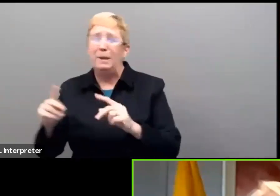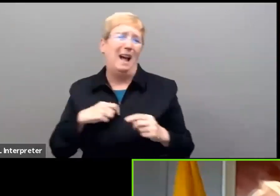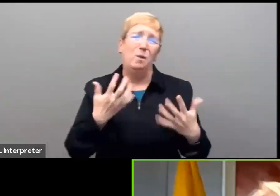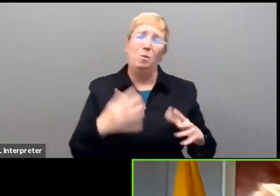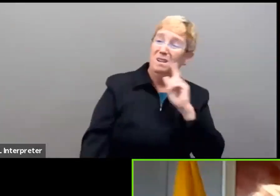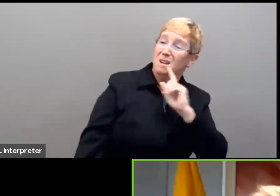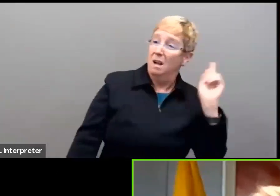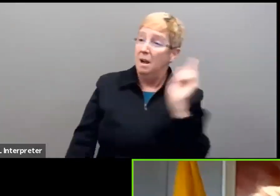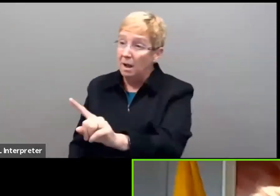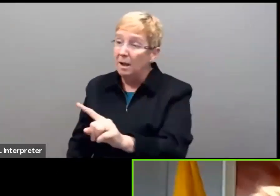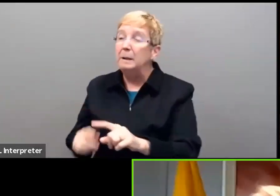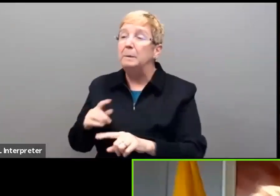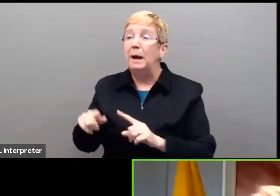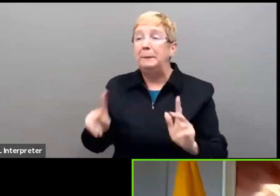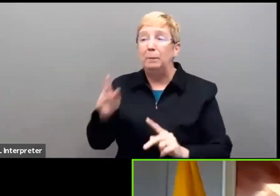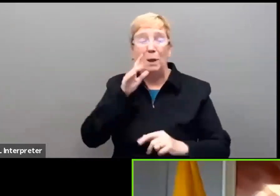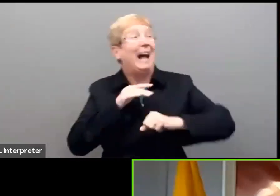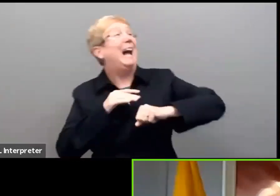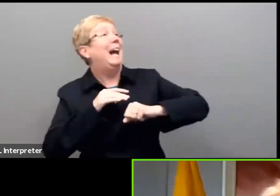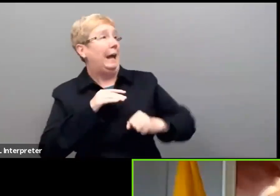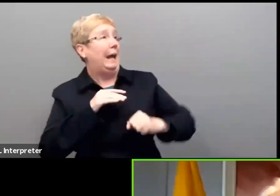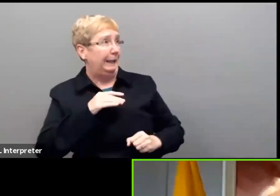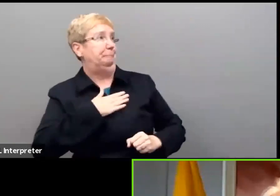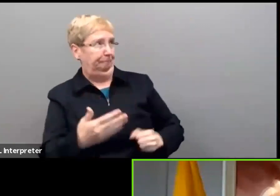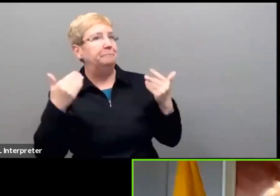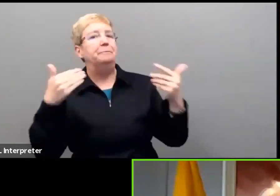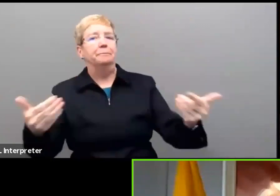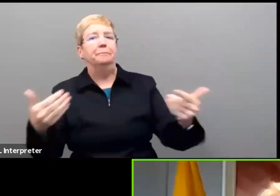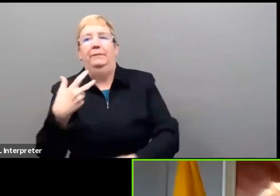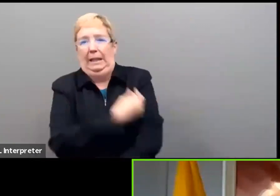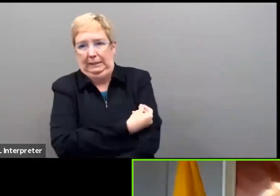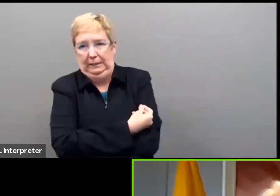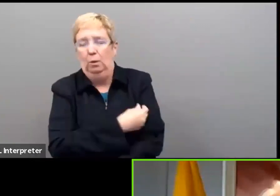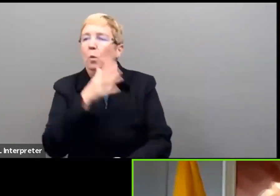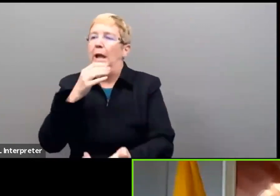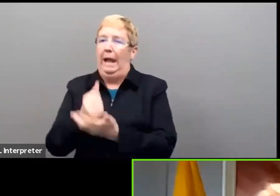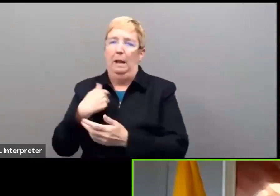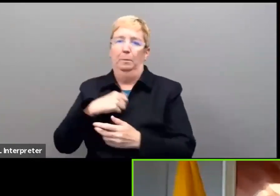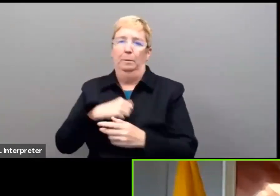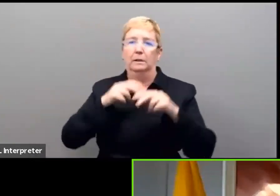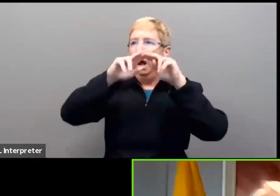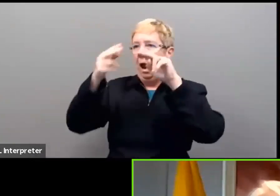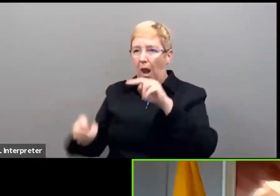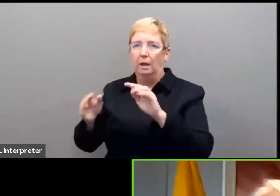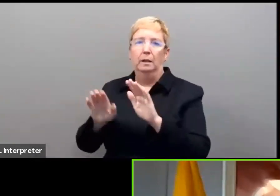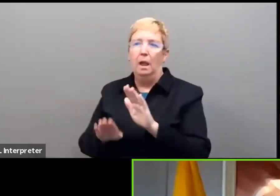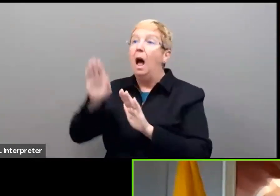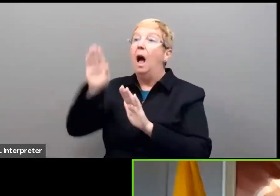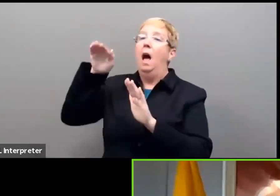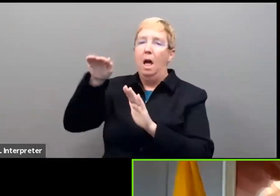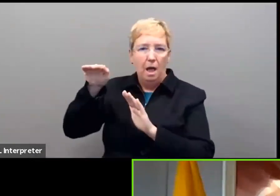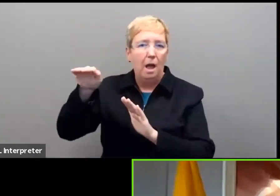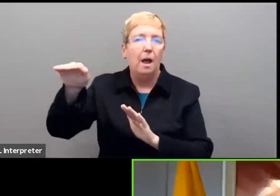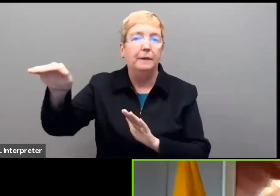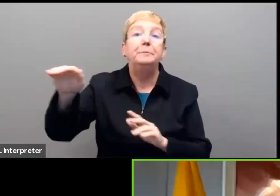sé que con las vacunas hemos tenido la oportunidad de llevárselas de manera